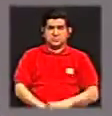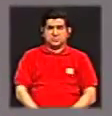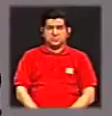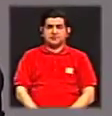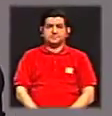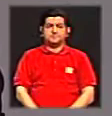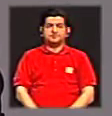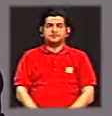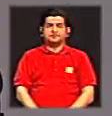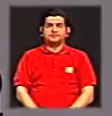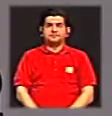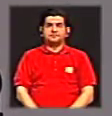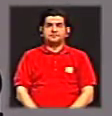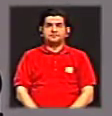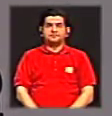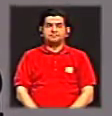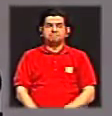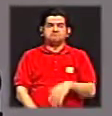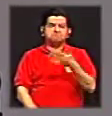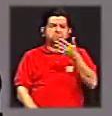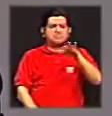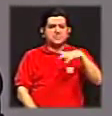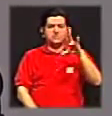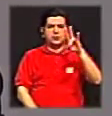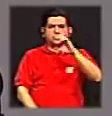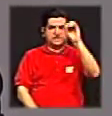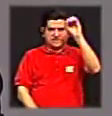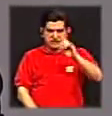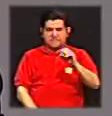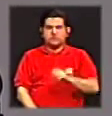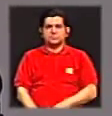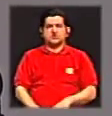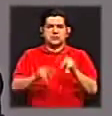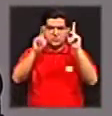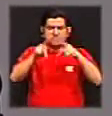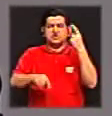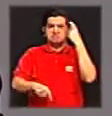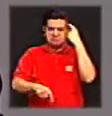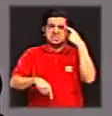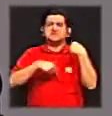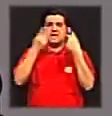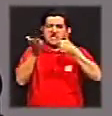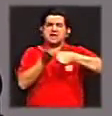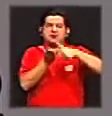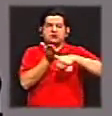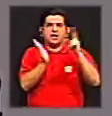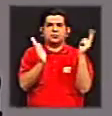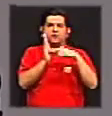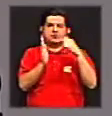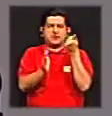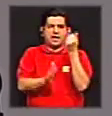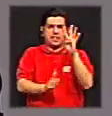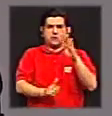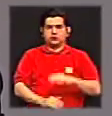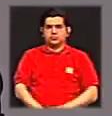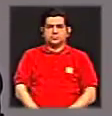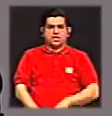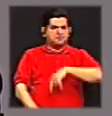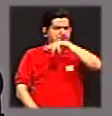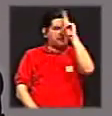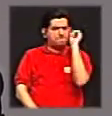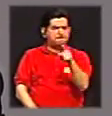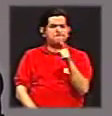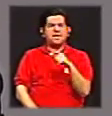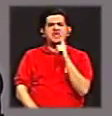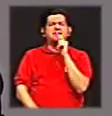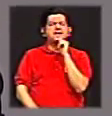que más o menos el 70% de ellos piensa ir a votar en 2014. Y cuando se les pregunta por